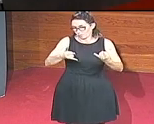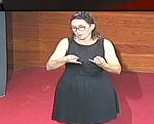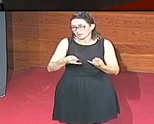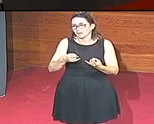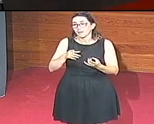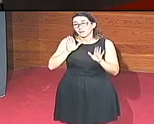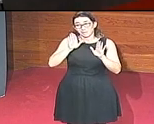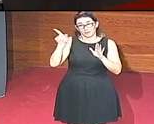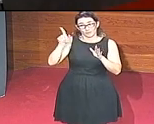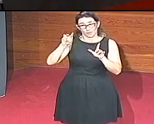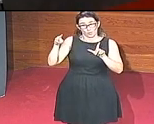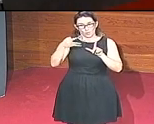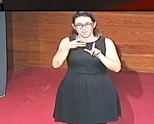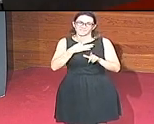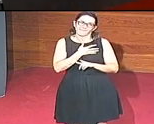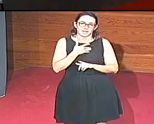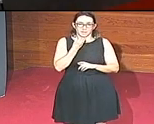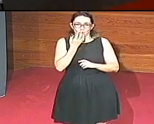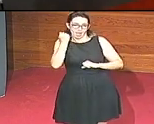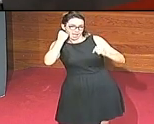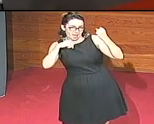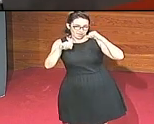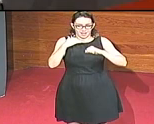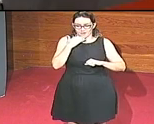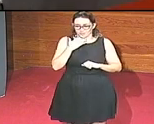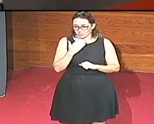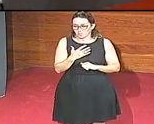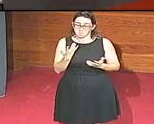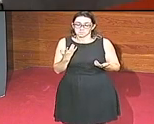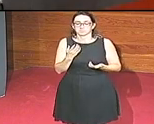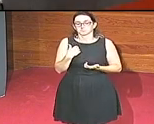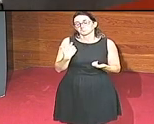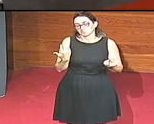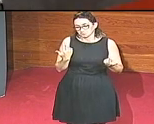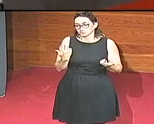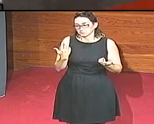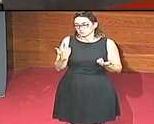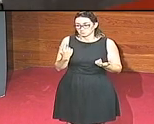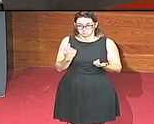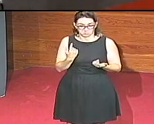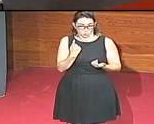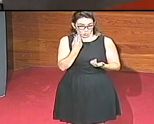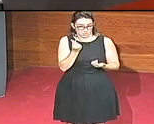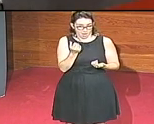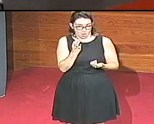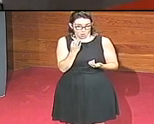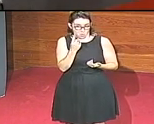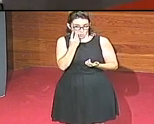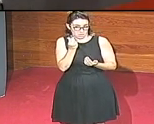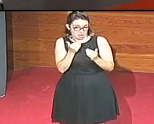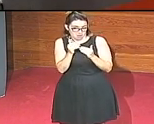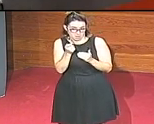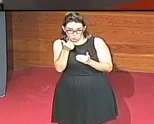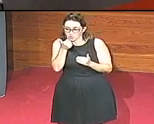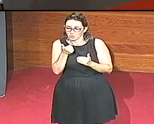algo animado orbital y entonces pues en un día también o día y pico plantas esa